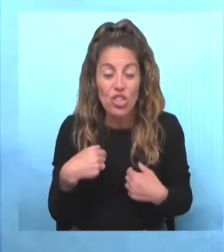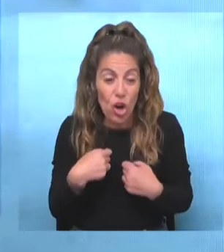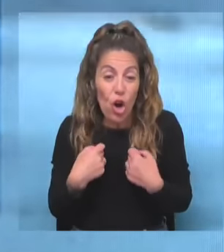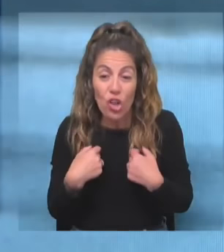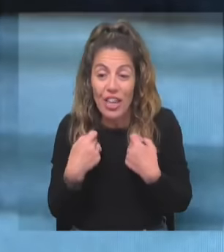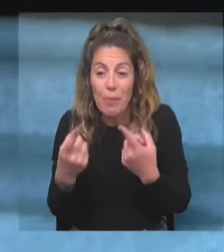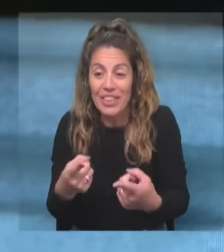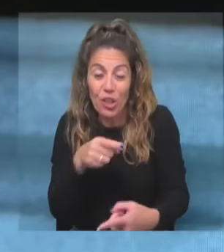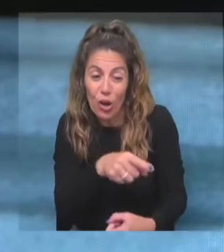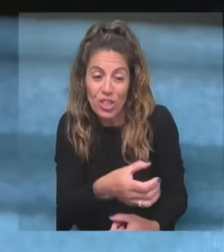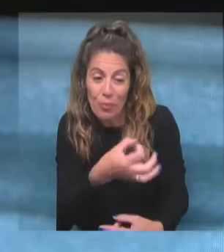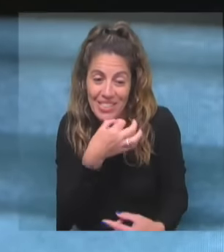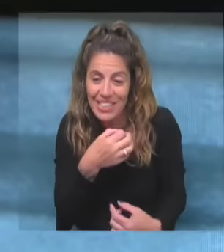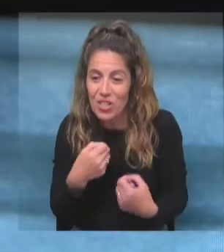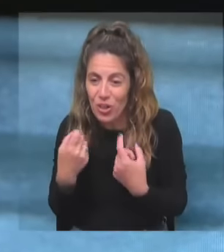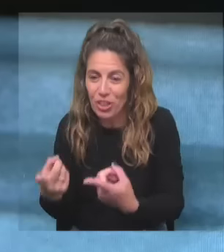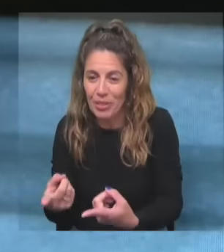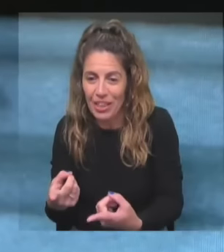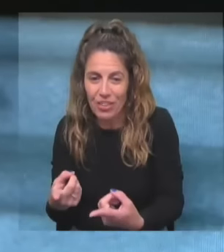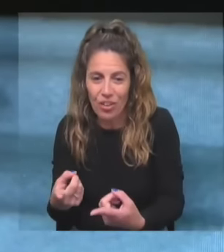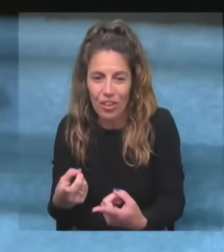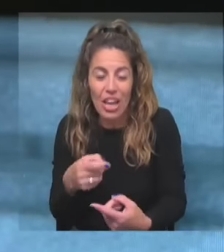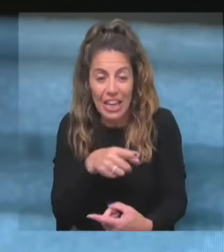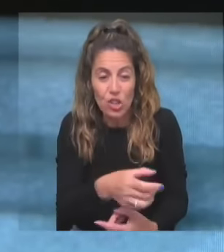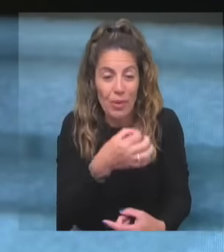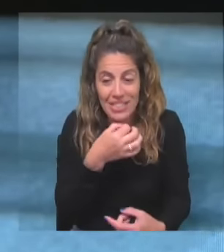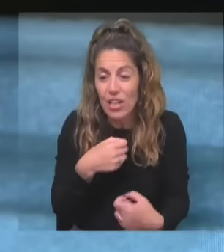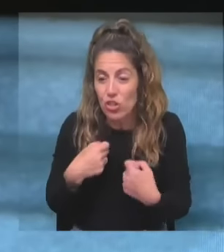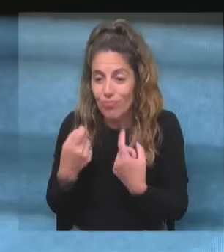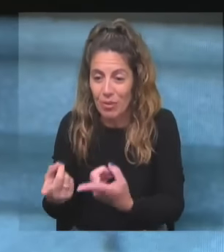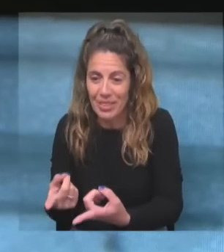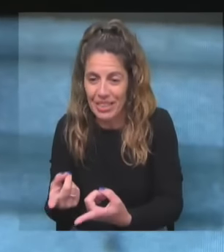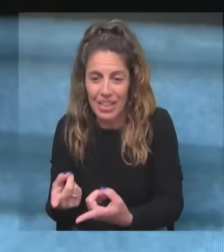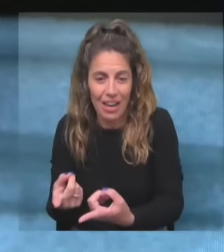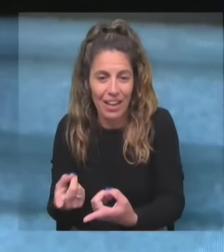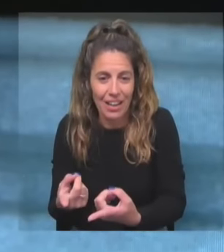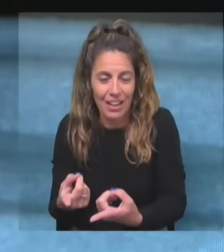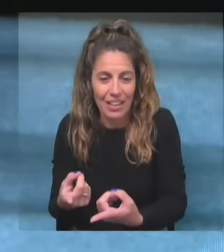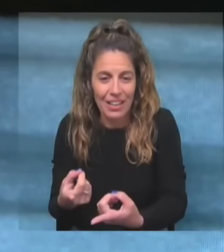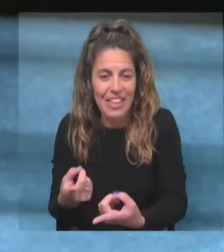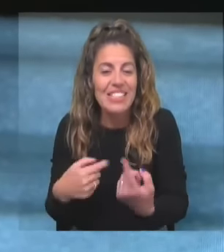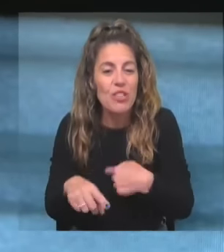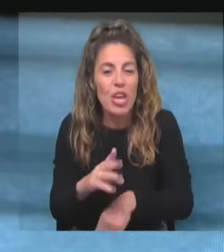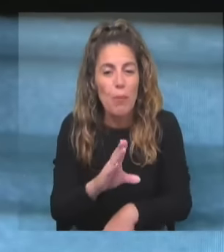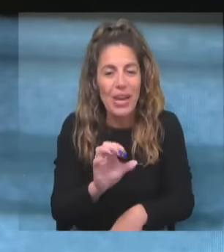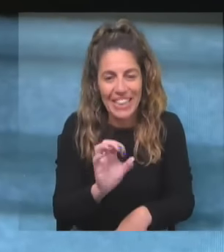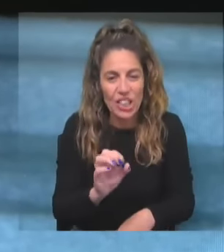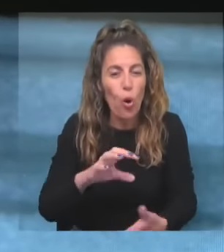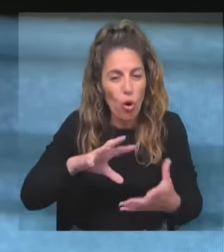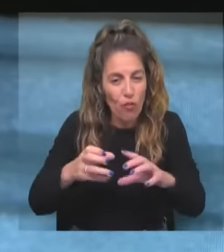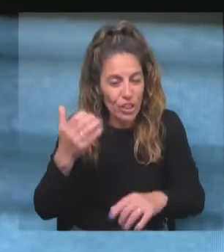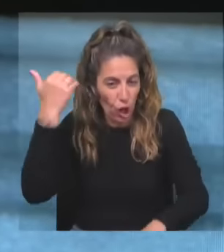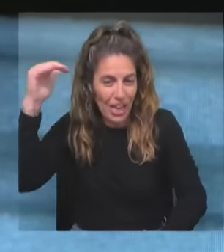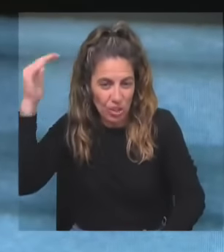transmitiendo lo que ellos me querían transmitir, de cómo estaban, de qué querían hacer, pum, pum. Entonces, si bien Perico tuvo un conflicto con